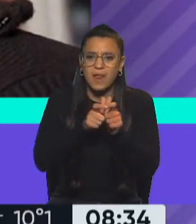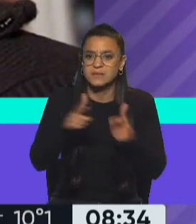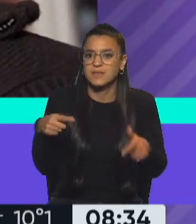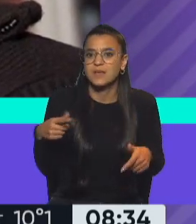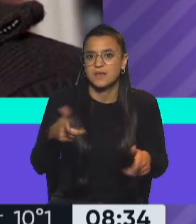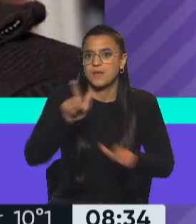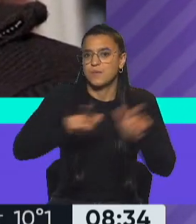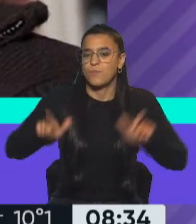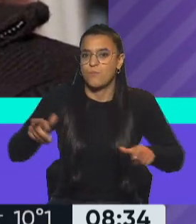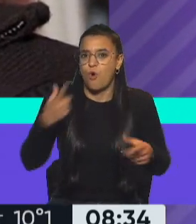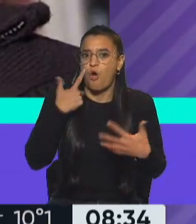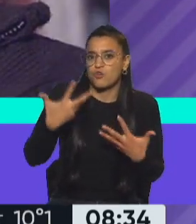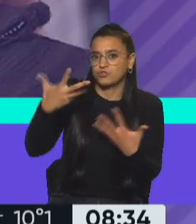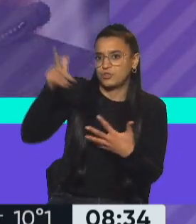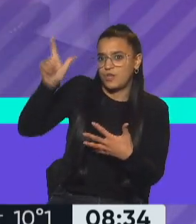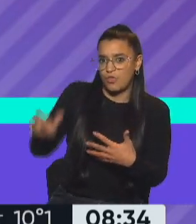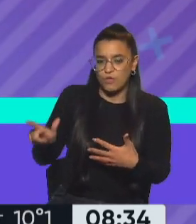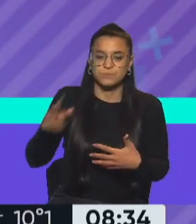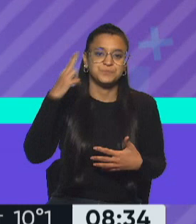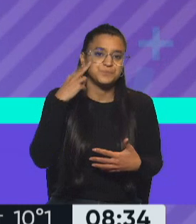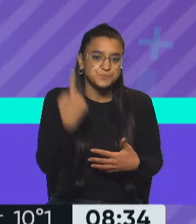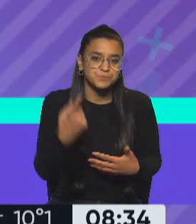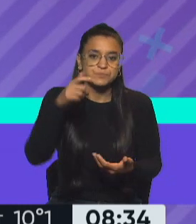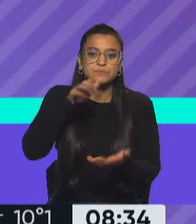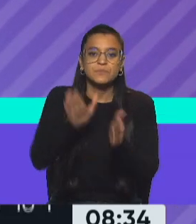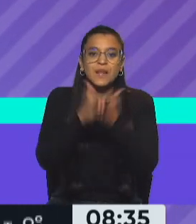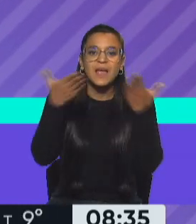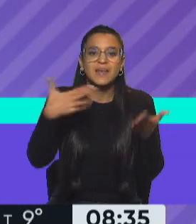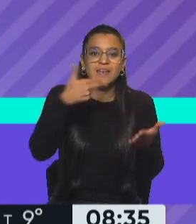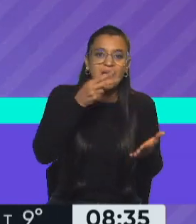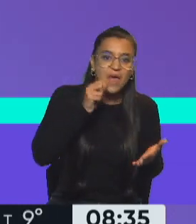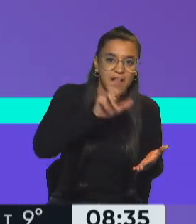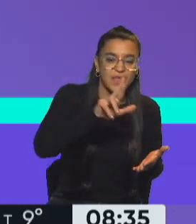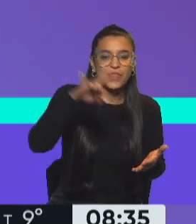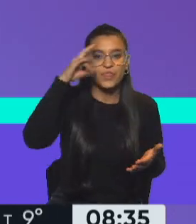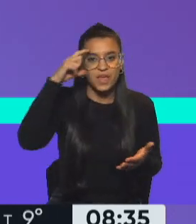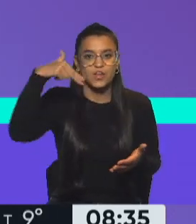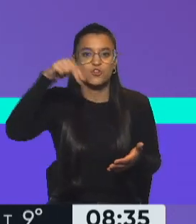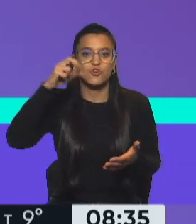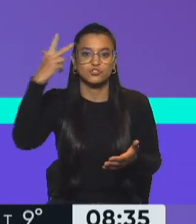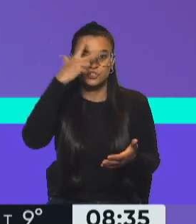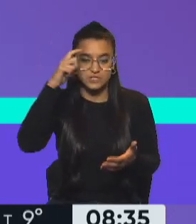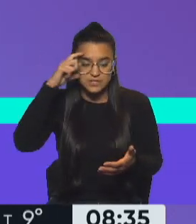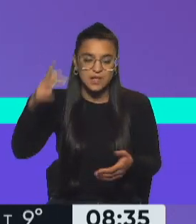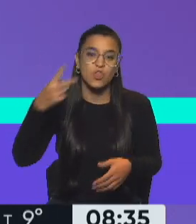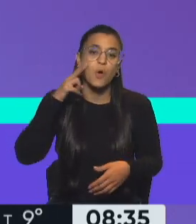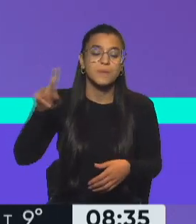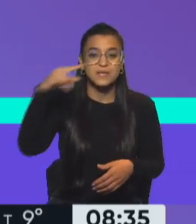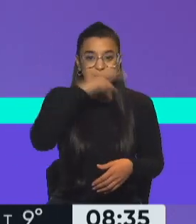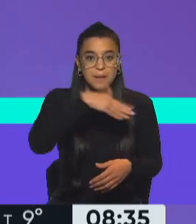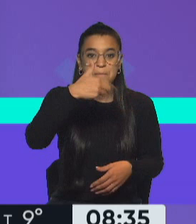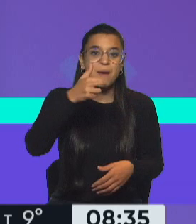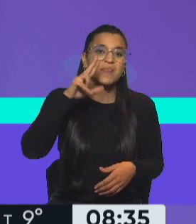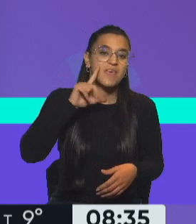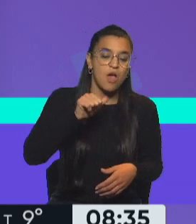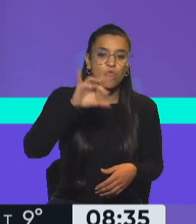se multiplicó en el 91 con la edición de Nadar de noche, convirtiéndose en revelación literaria. En 2007 publica María